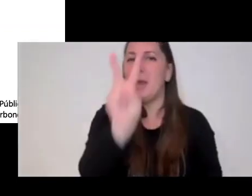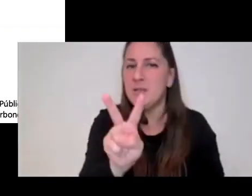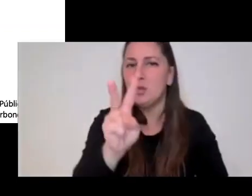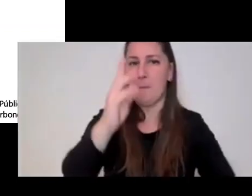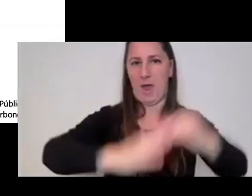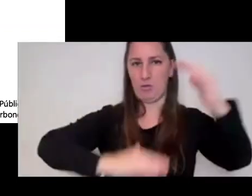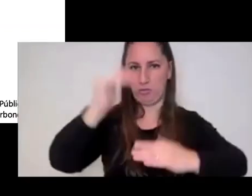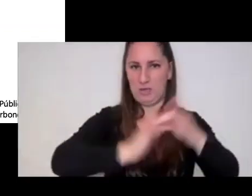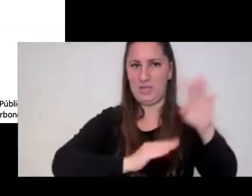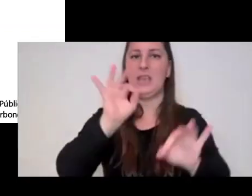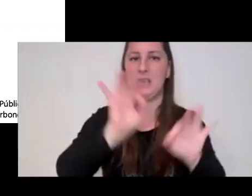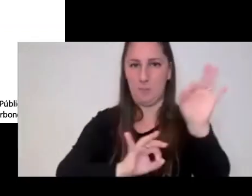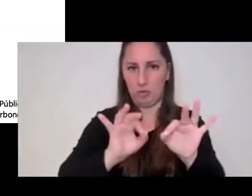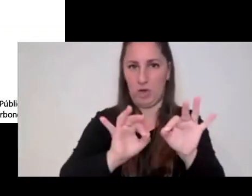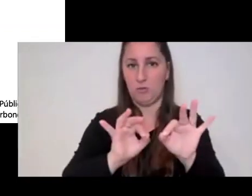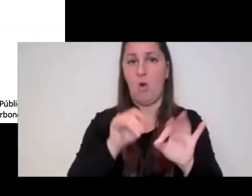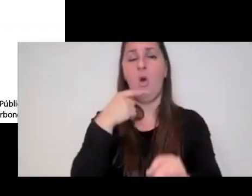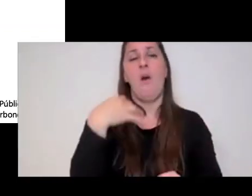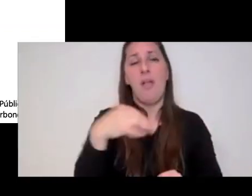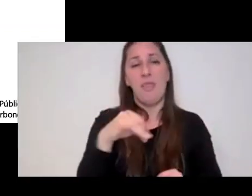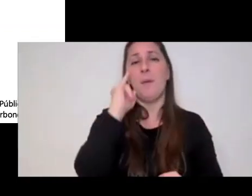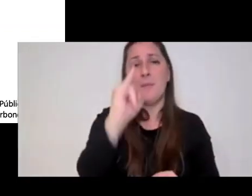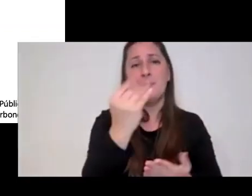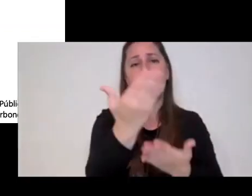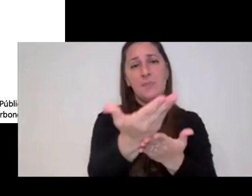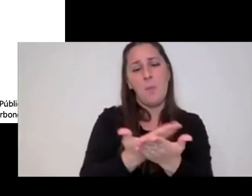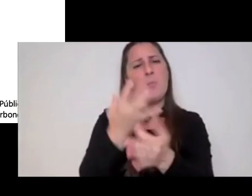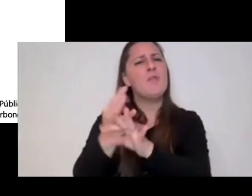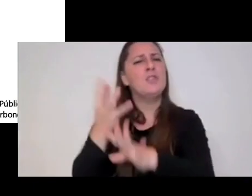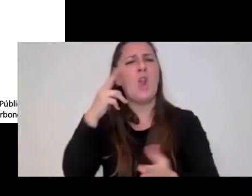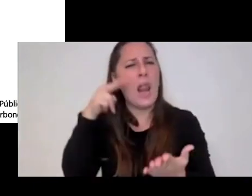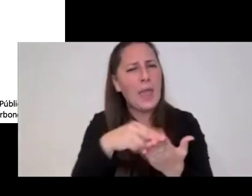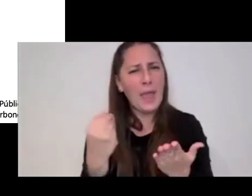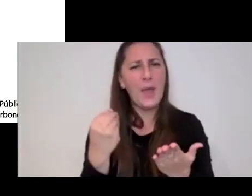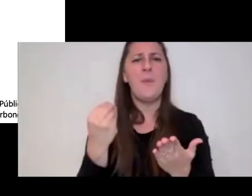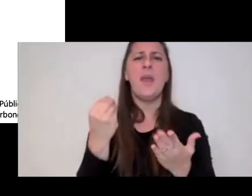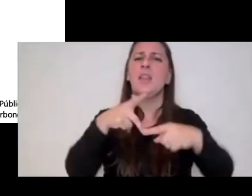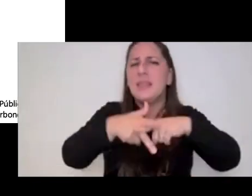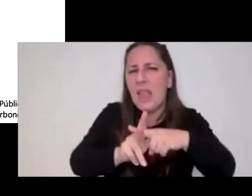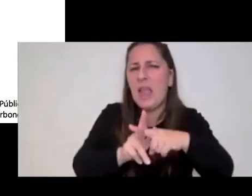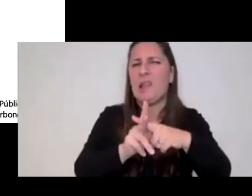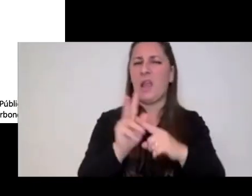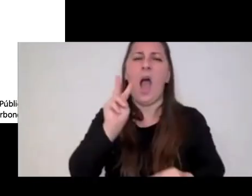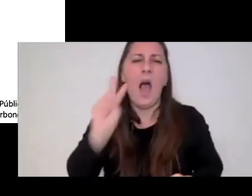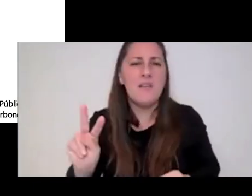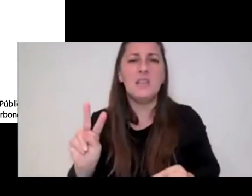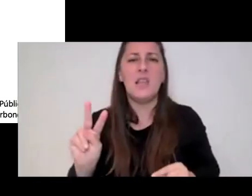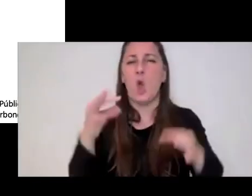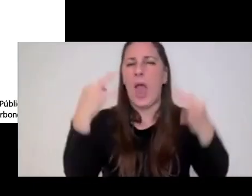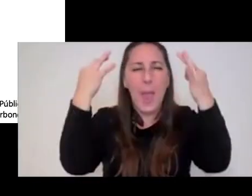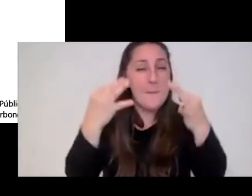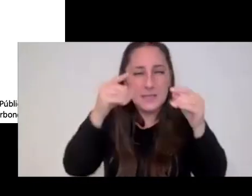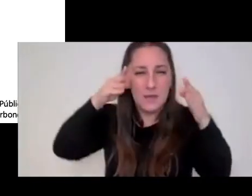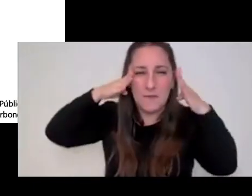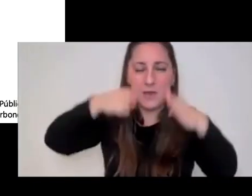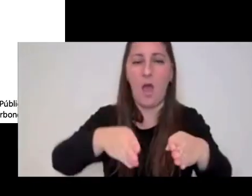que indicar, bueno, conforme lo que puede ver el profesional, conforme su técnica y su habilitación técnica específica, cuánto ha